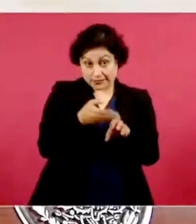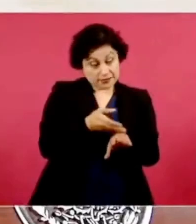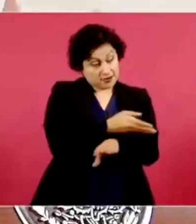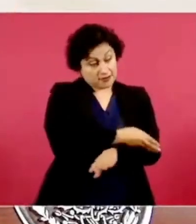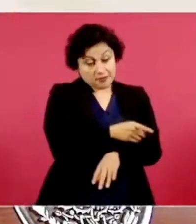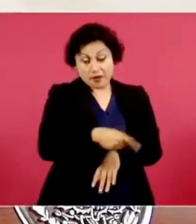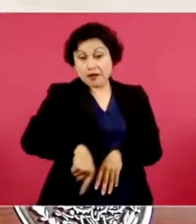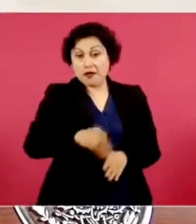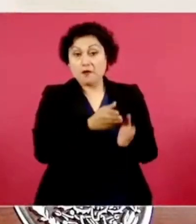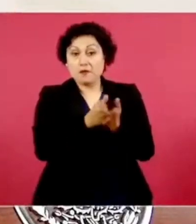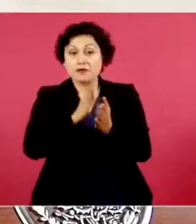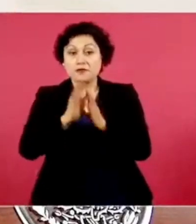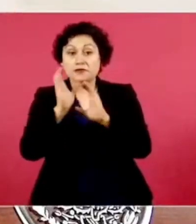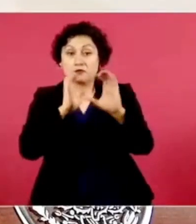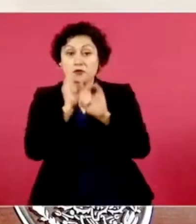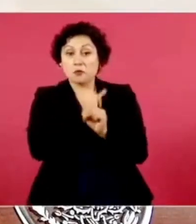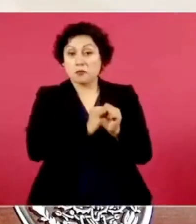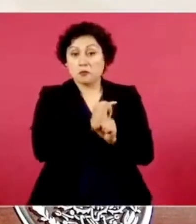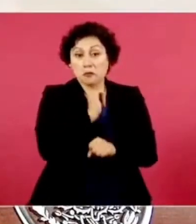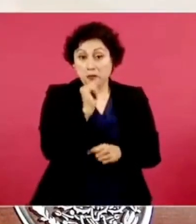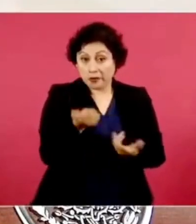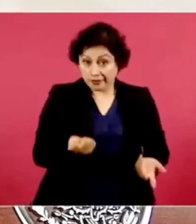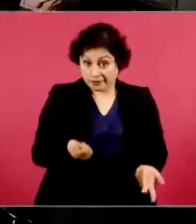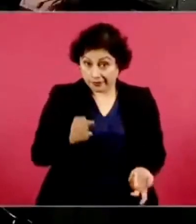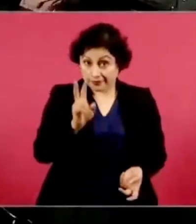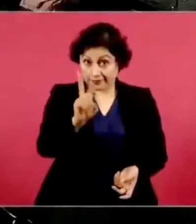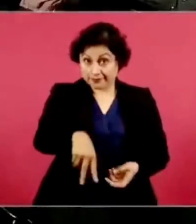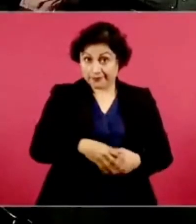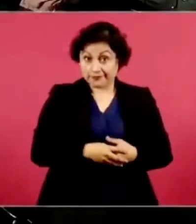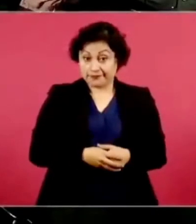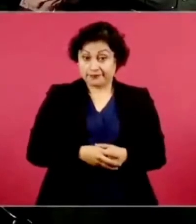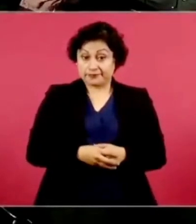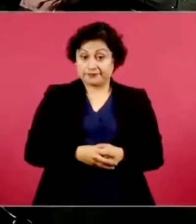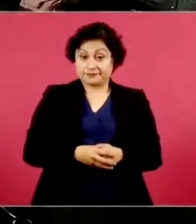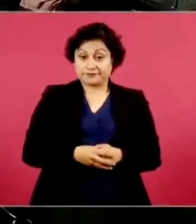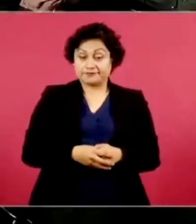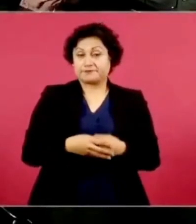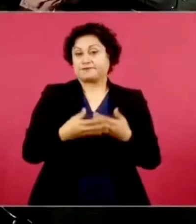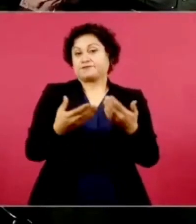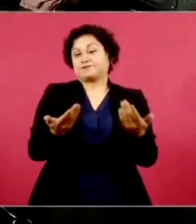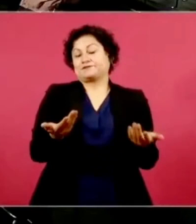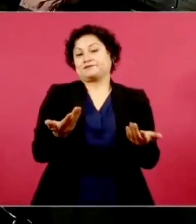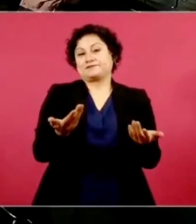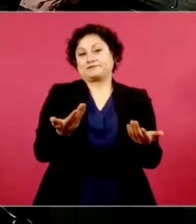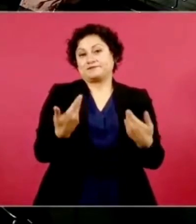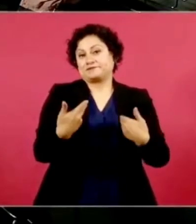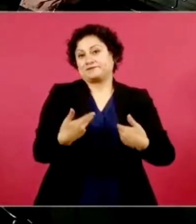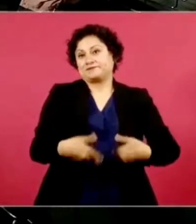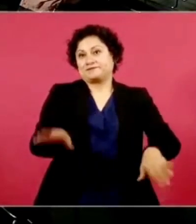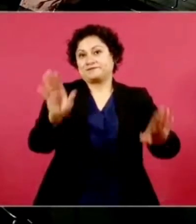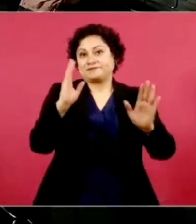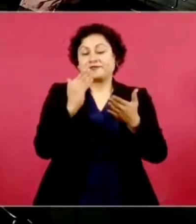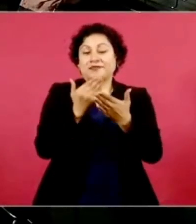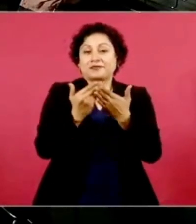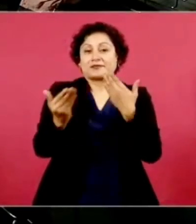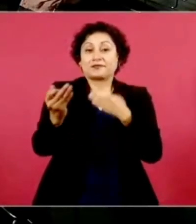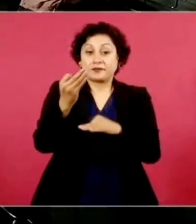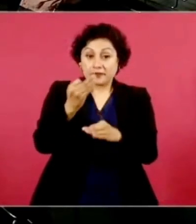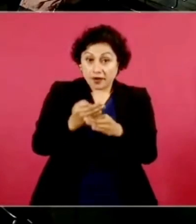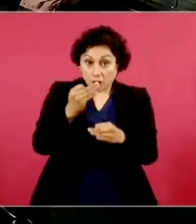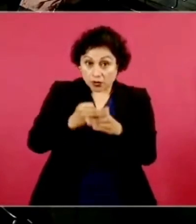Al contrario, ahorita el jefe del bloque conservador en México,